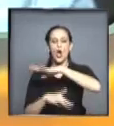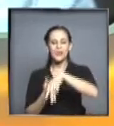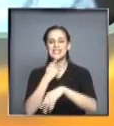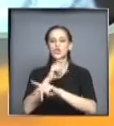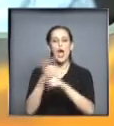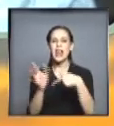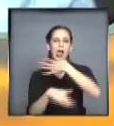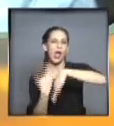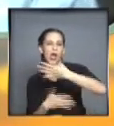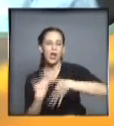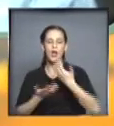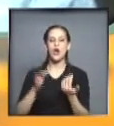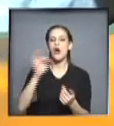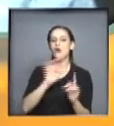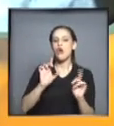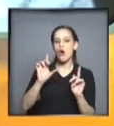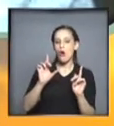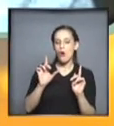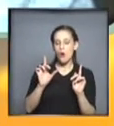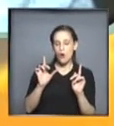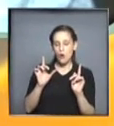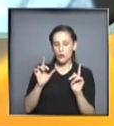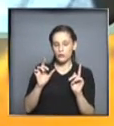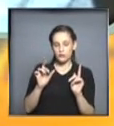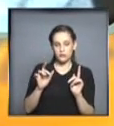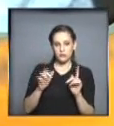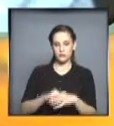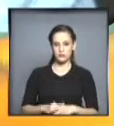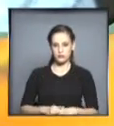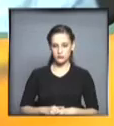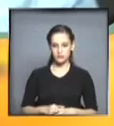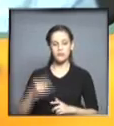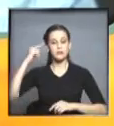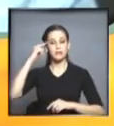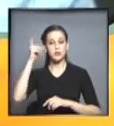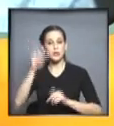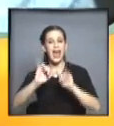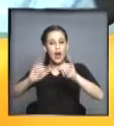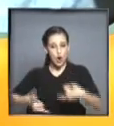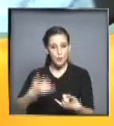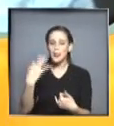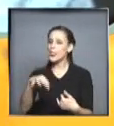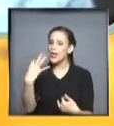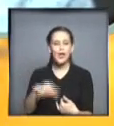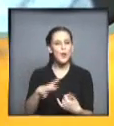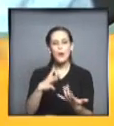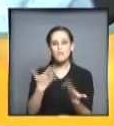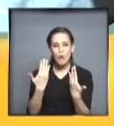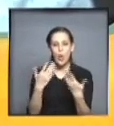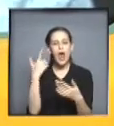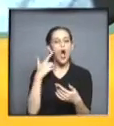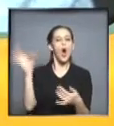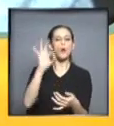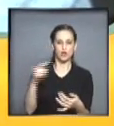sos crítico, dejás de ser joven. Entonces creo que la función del joven es ser crítico y ser revolucionario y dar opiniones para